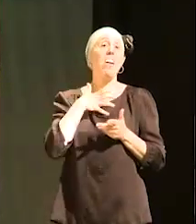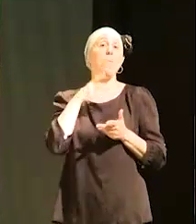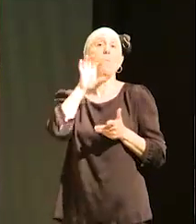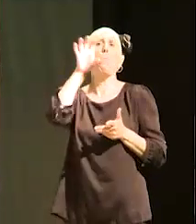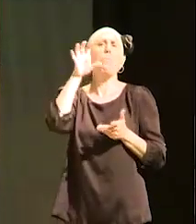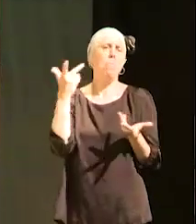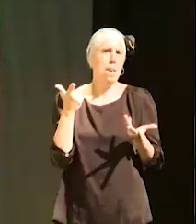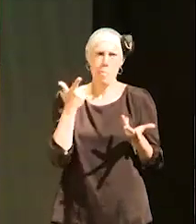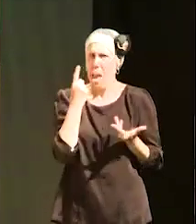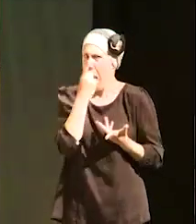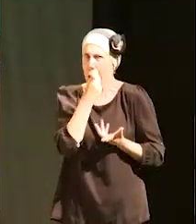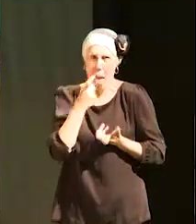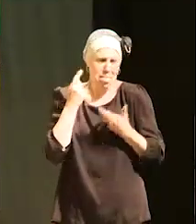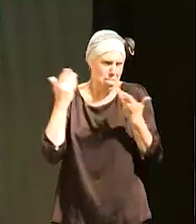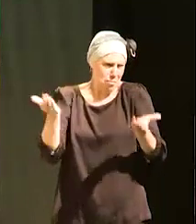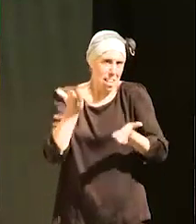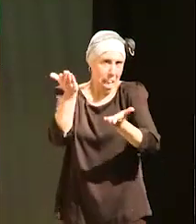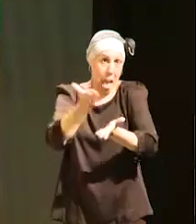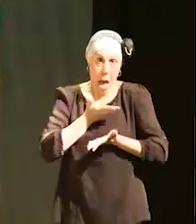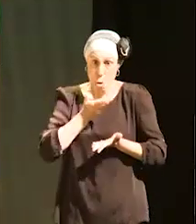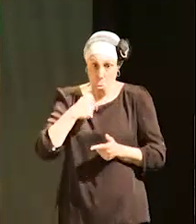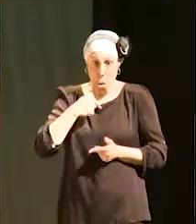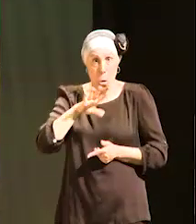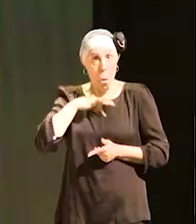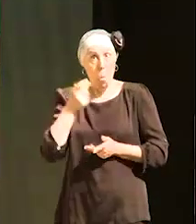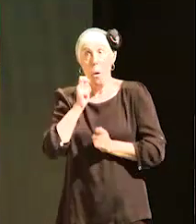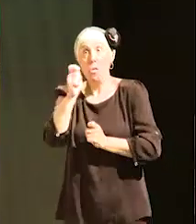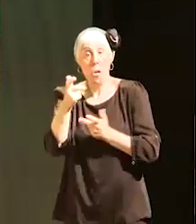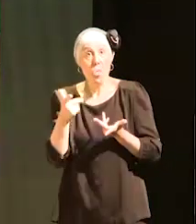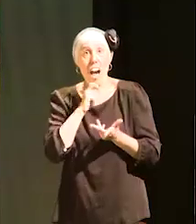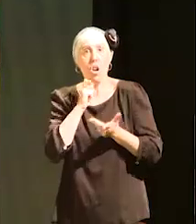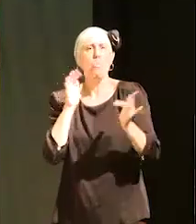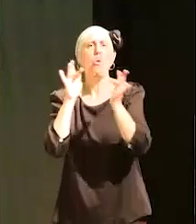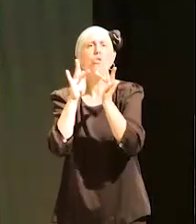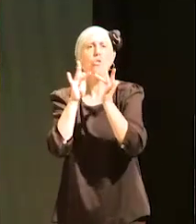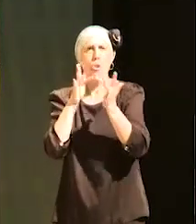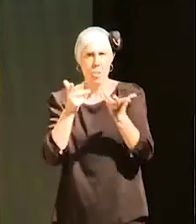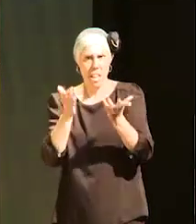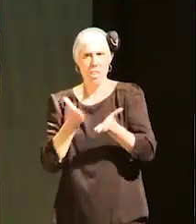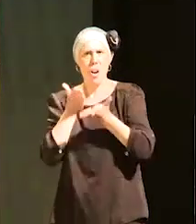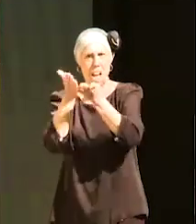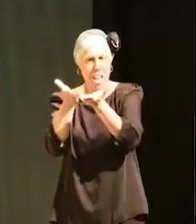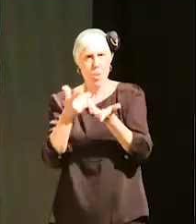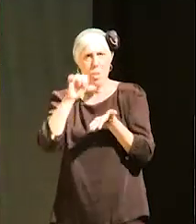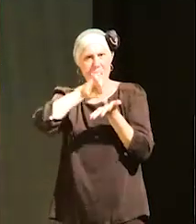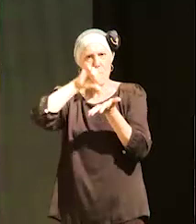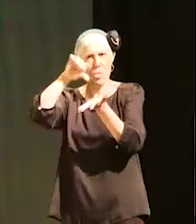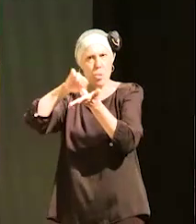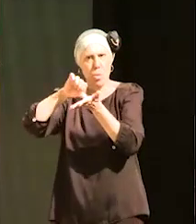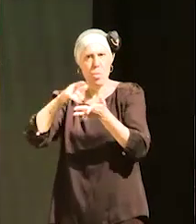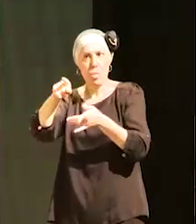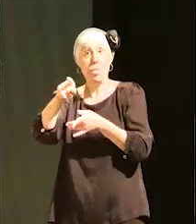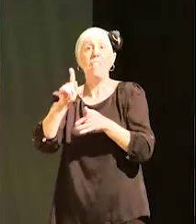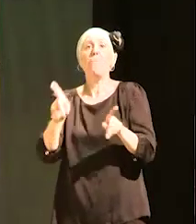yo la puedo poner en contacto por supuesto con si es que está el pp que o que tal tenango no importa pero